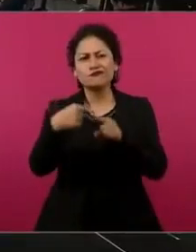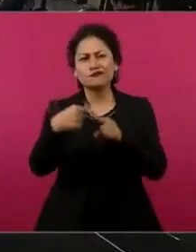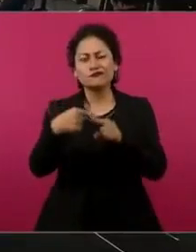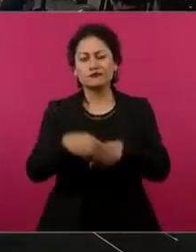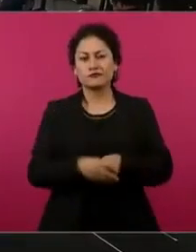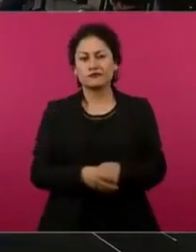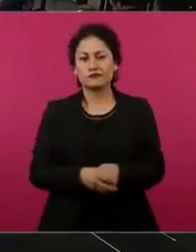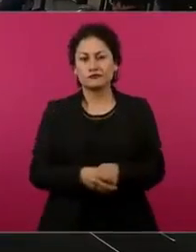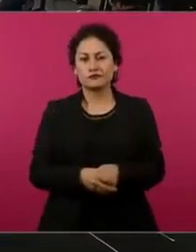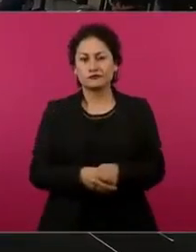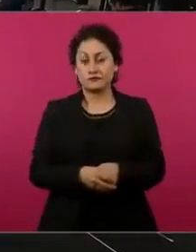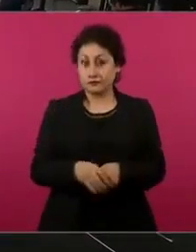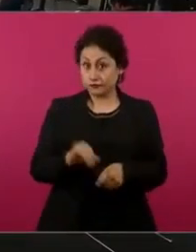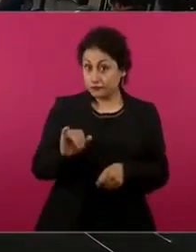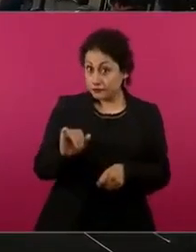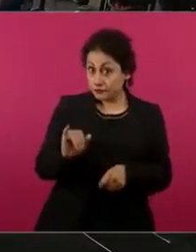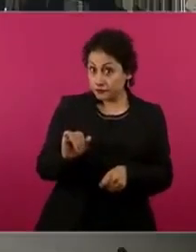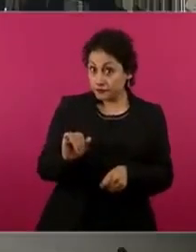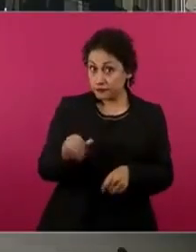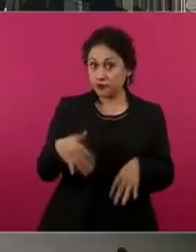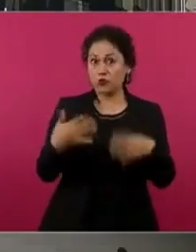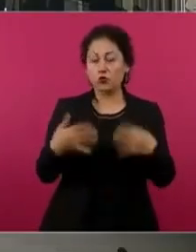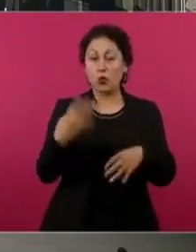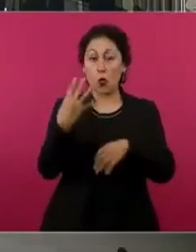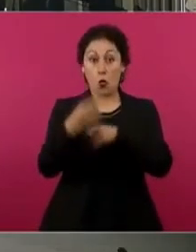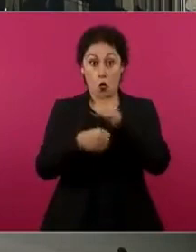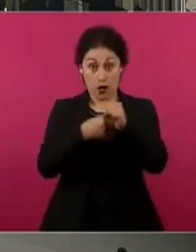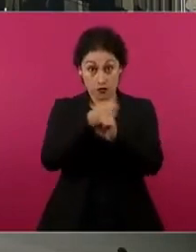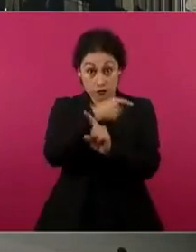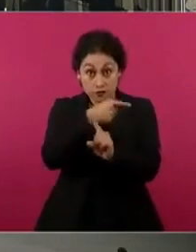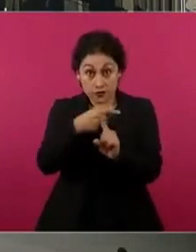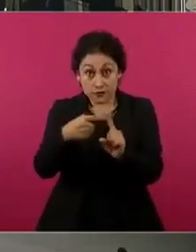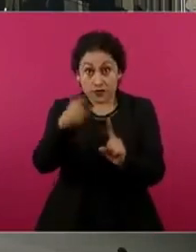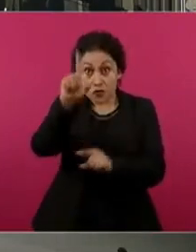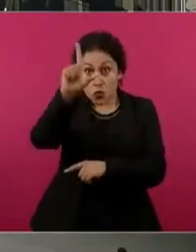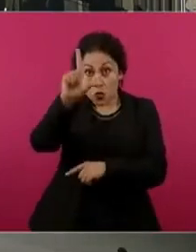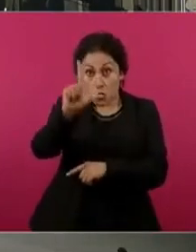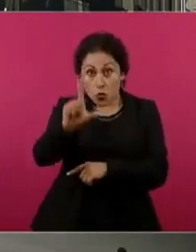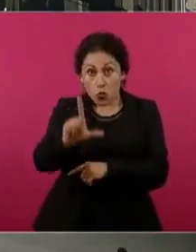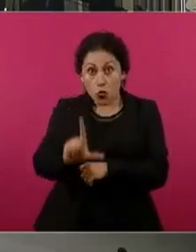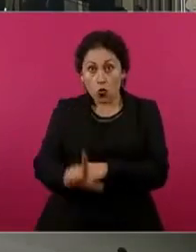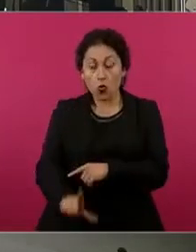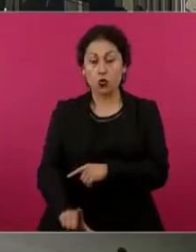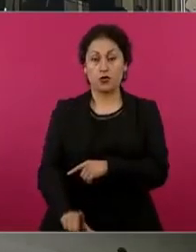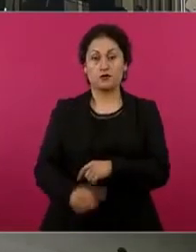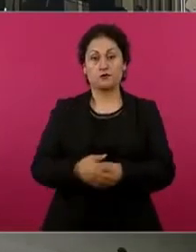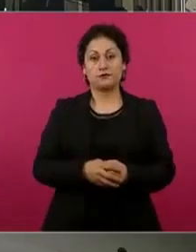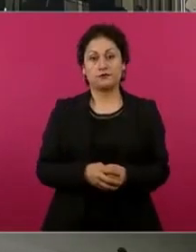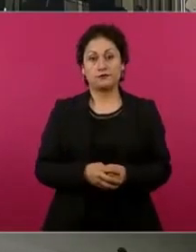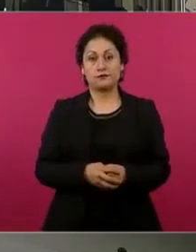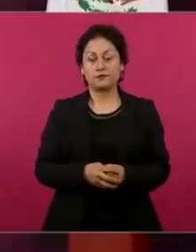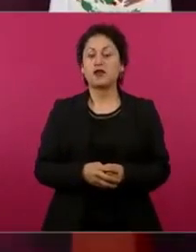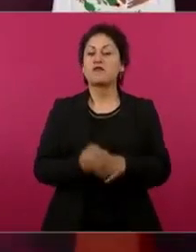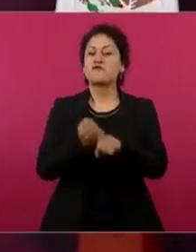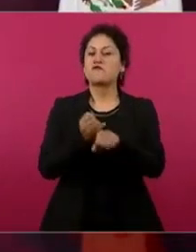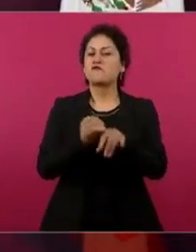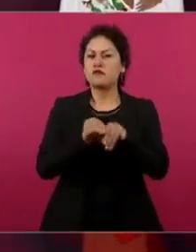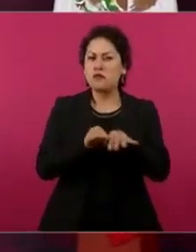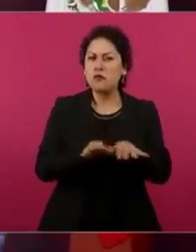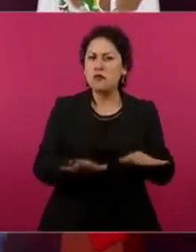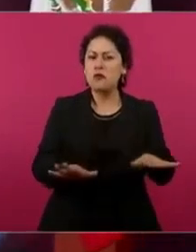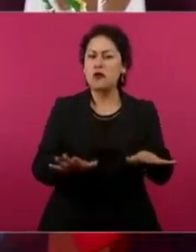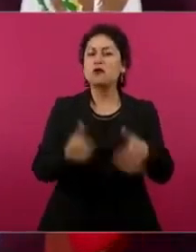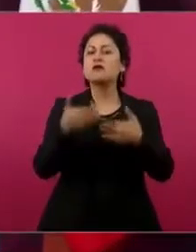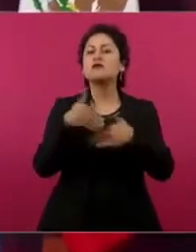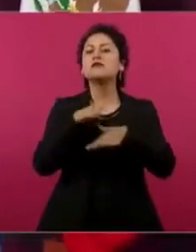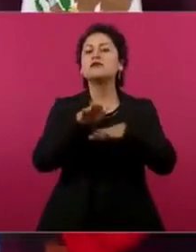sí cuatro años y medio todos los lunes informando sobre